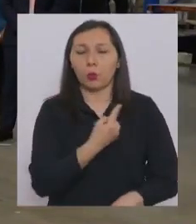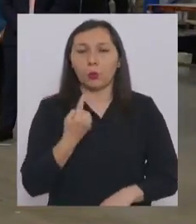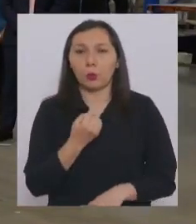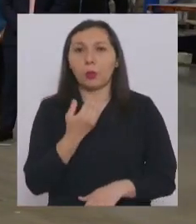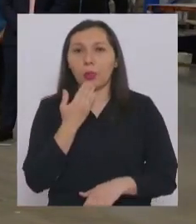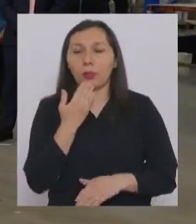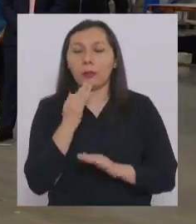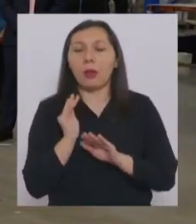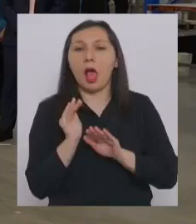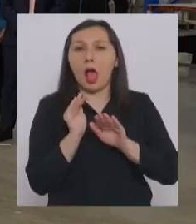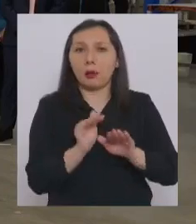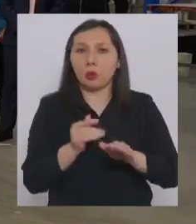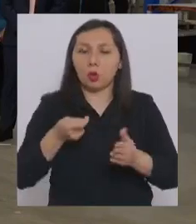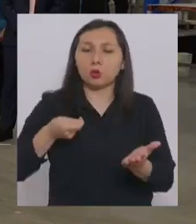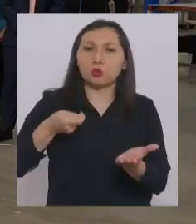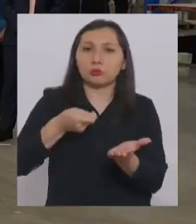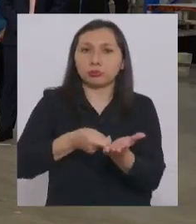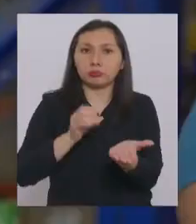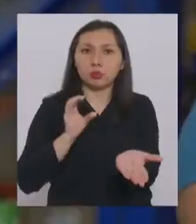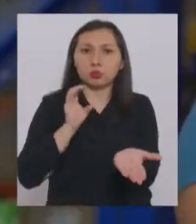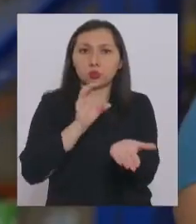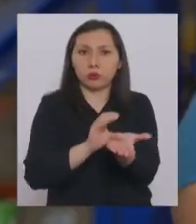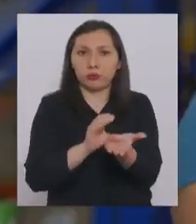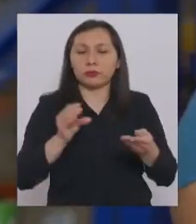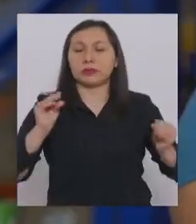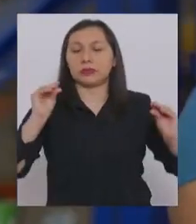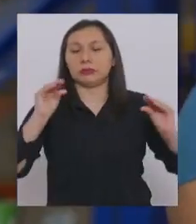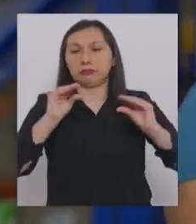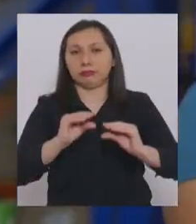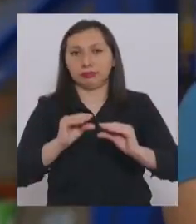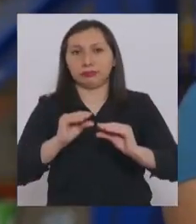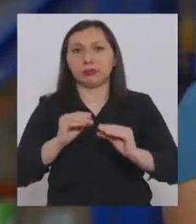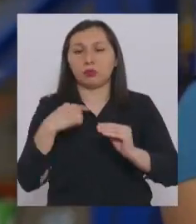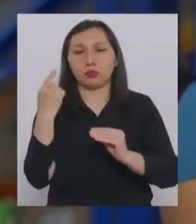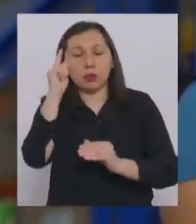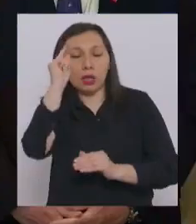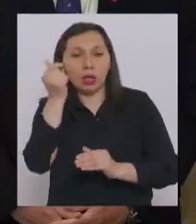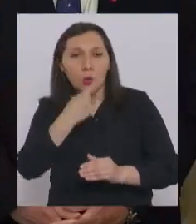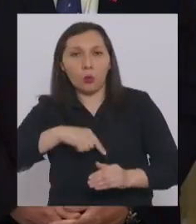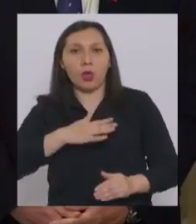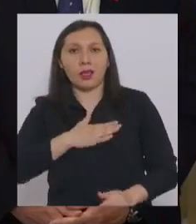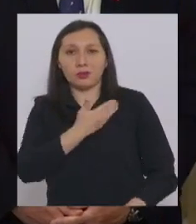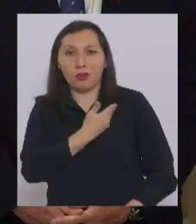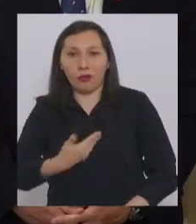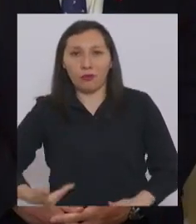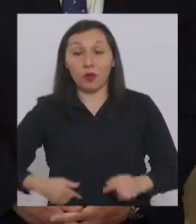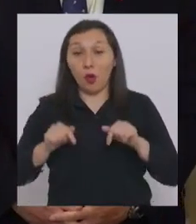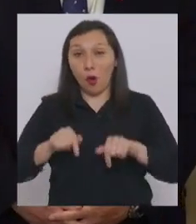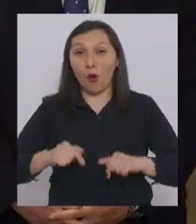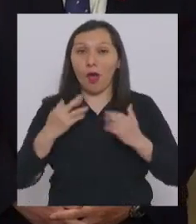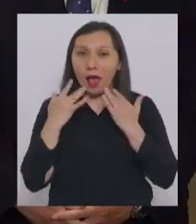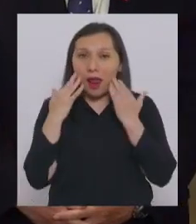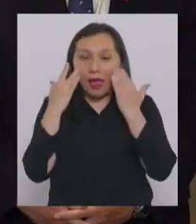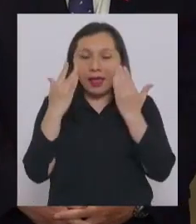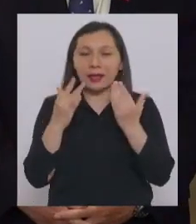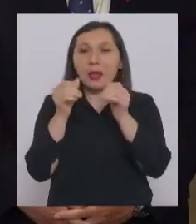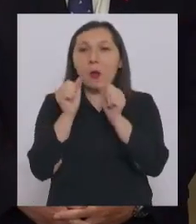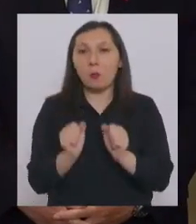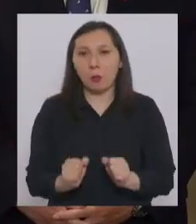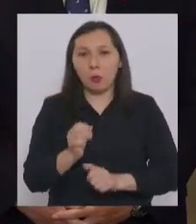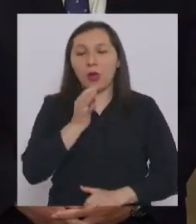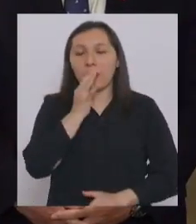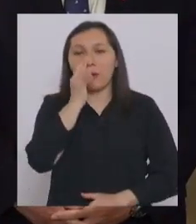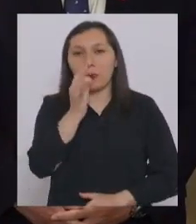a los apoyos y subsidios al empleo que creamos desde nuestro gobierno, hoy tengo la alegría de poder